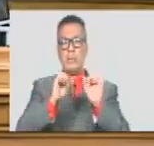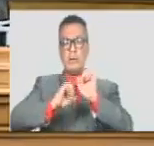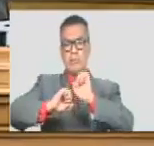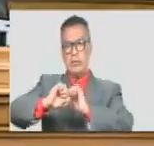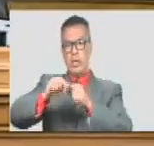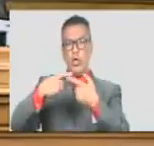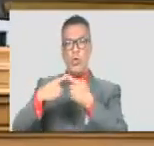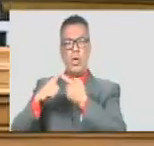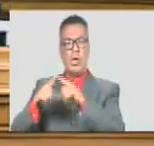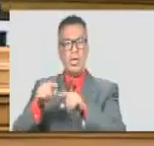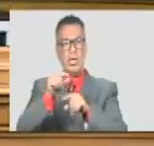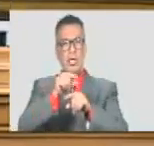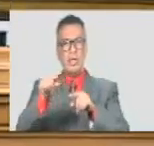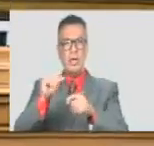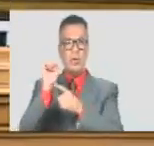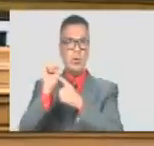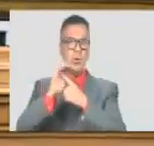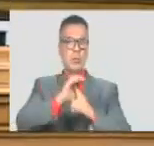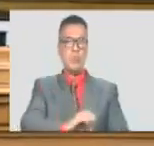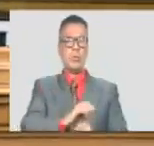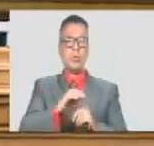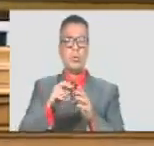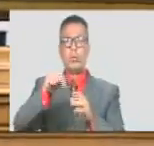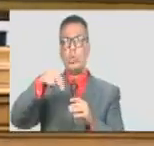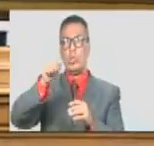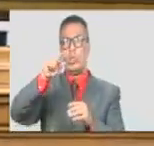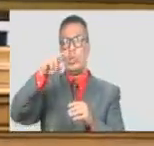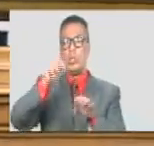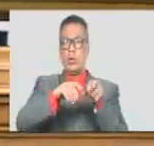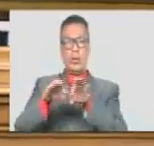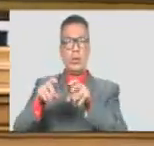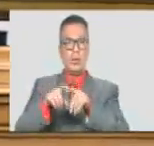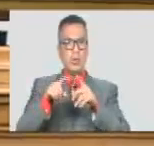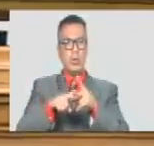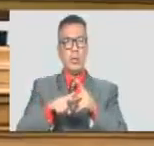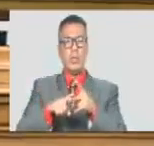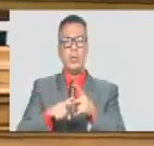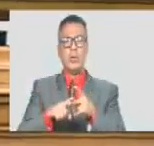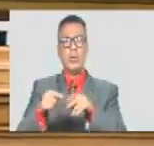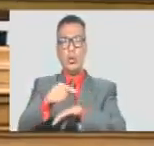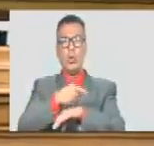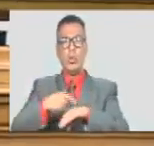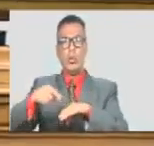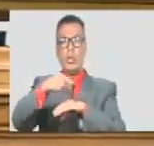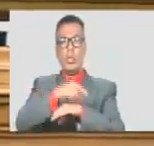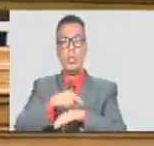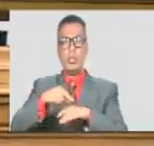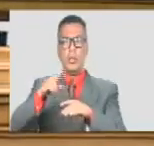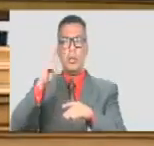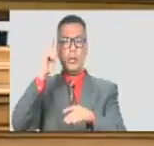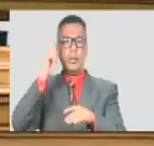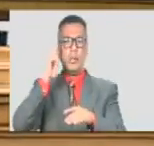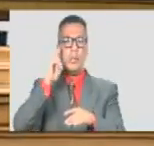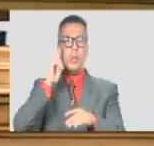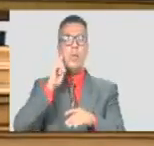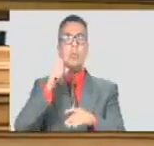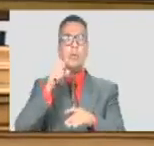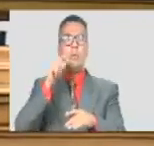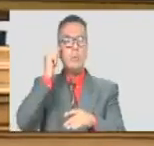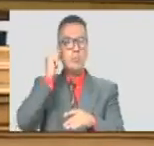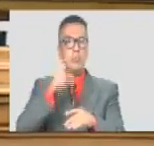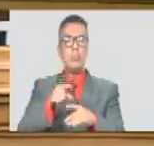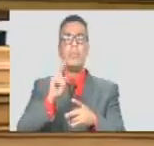forma de discriminación. Nora Delgado Lugo, que es secretaria de los afrodescendientes de la Gobernación del Estado Bolivariano de Miranda. Luis